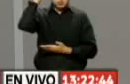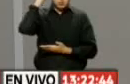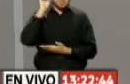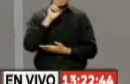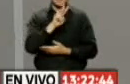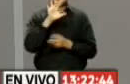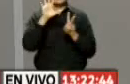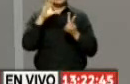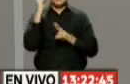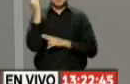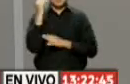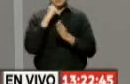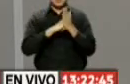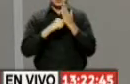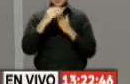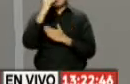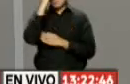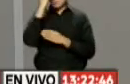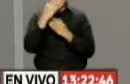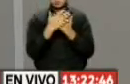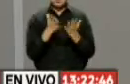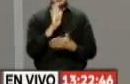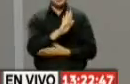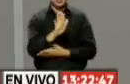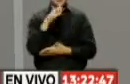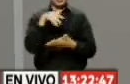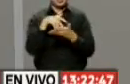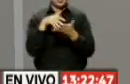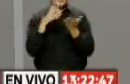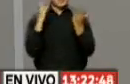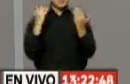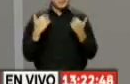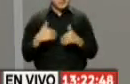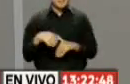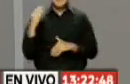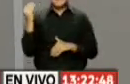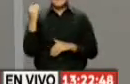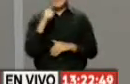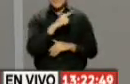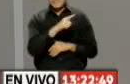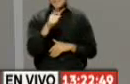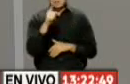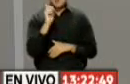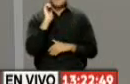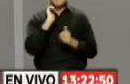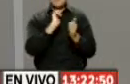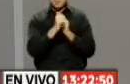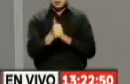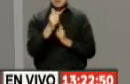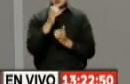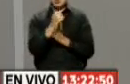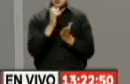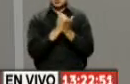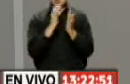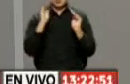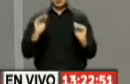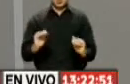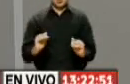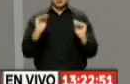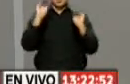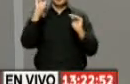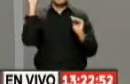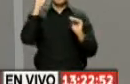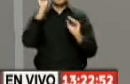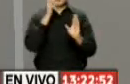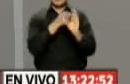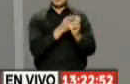el certificado del Ministerio de Educación por haber culminado los estudios. Los jóvenes podrán seguir su formación en cursos superiores o incluso